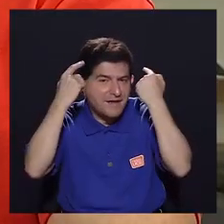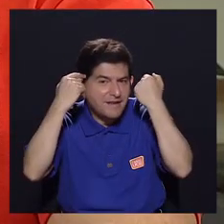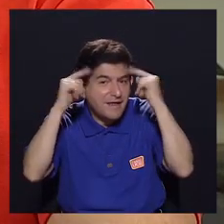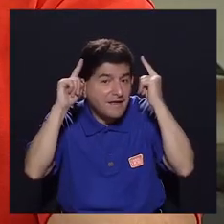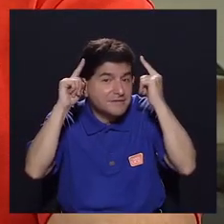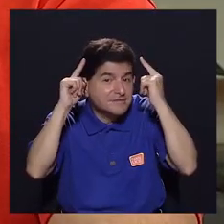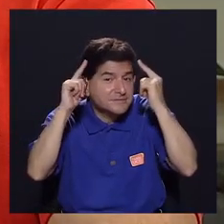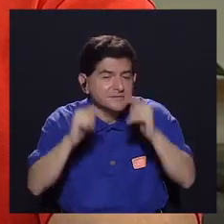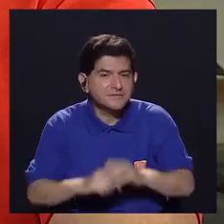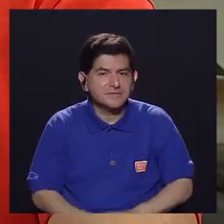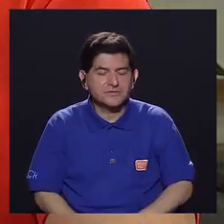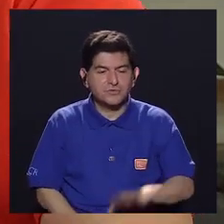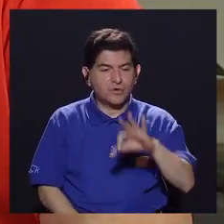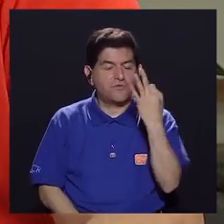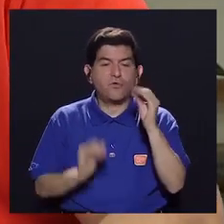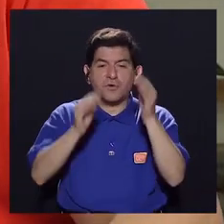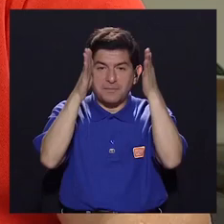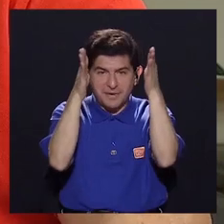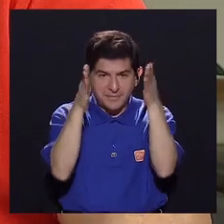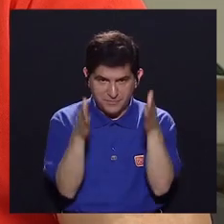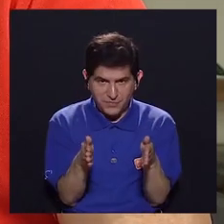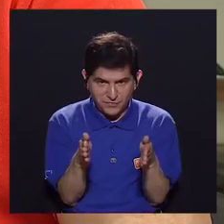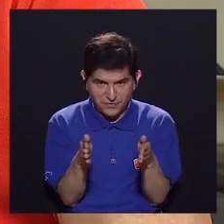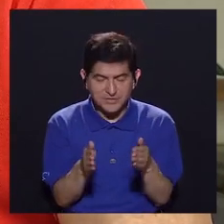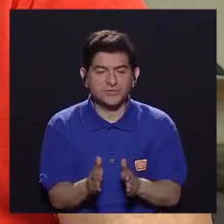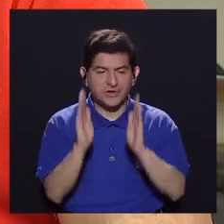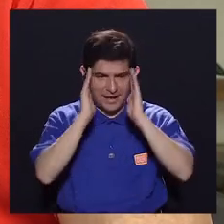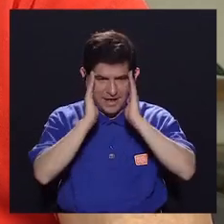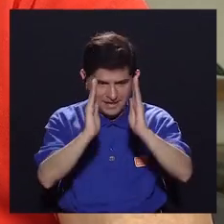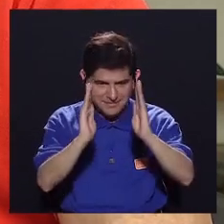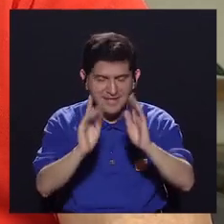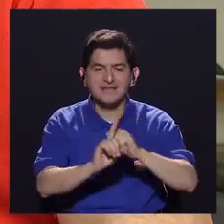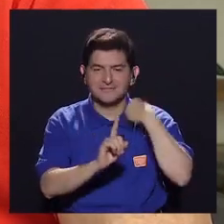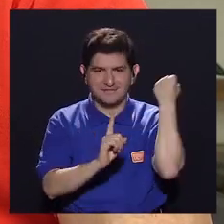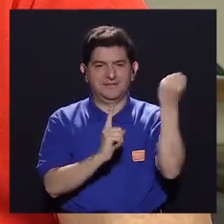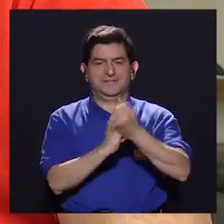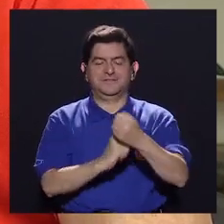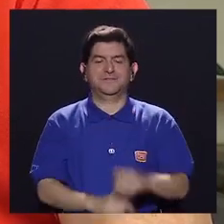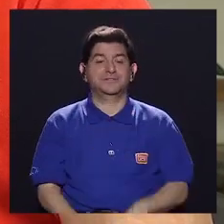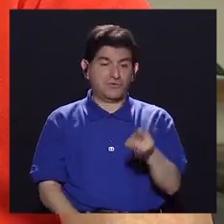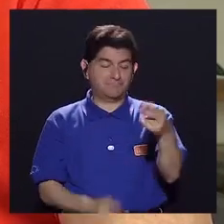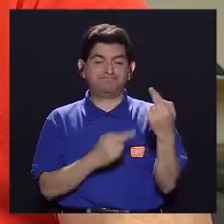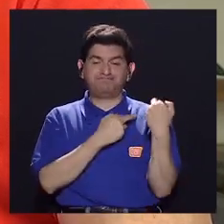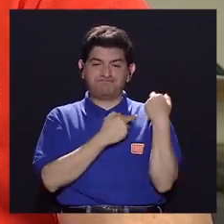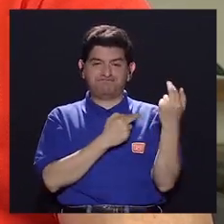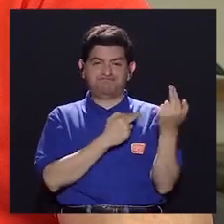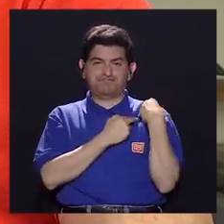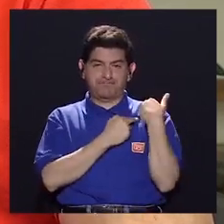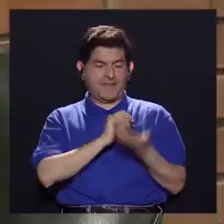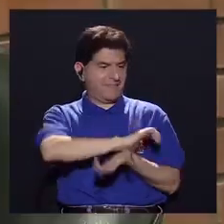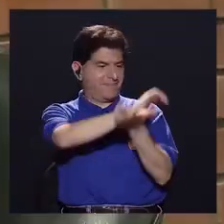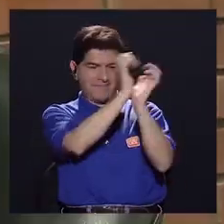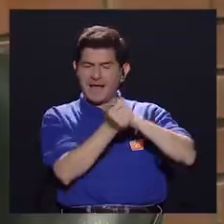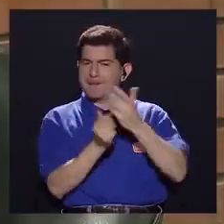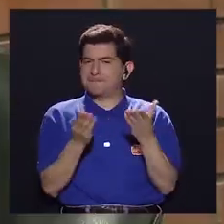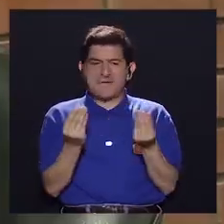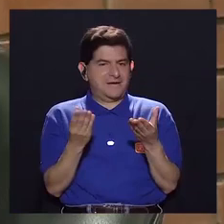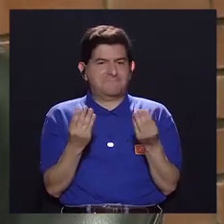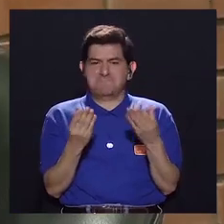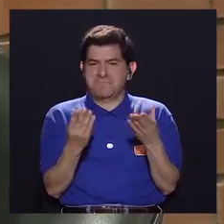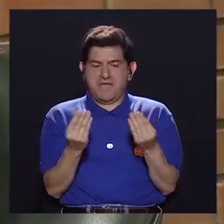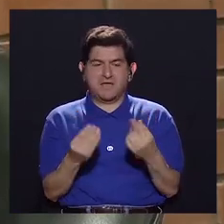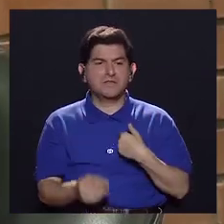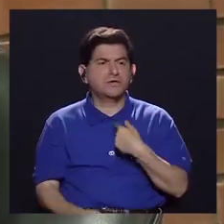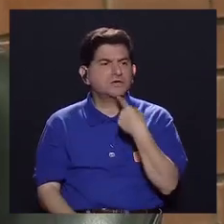está en la forma en que el docente aborda esta situación? O sea, tiene la gran responsabilidad de revertir ese